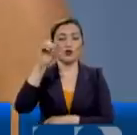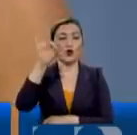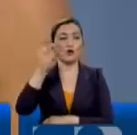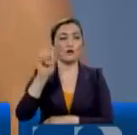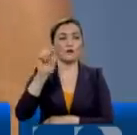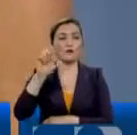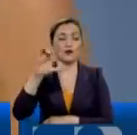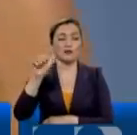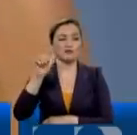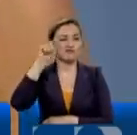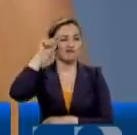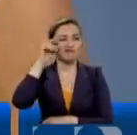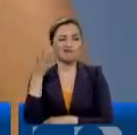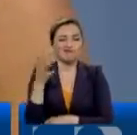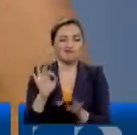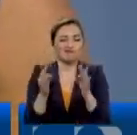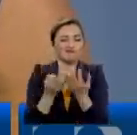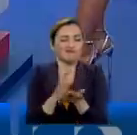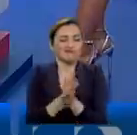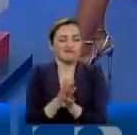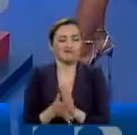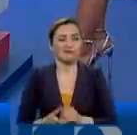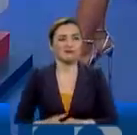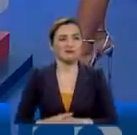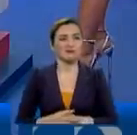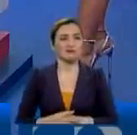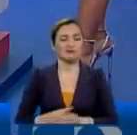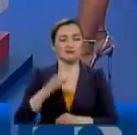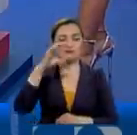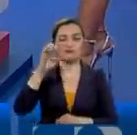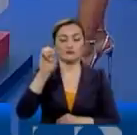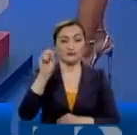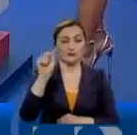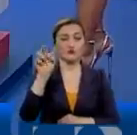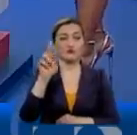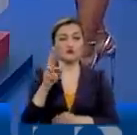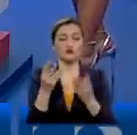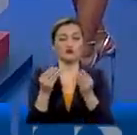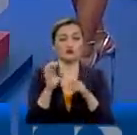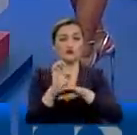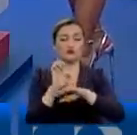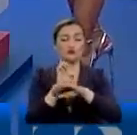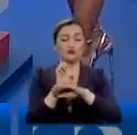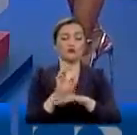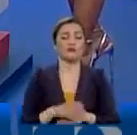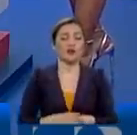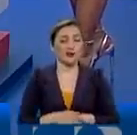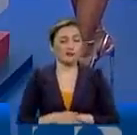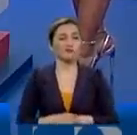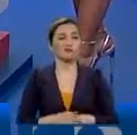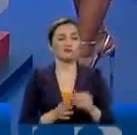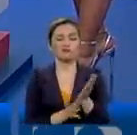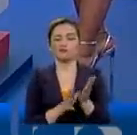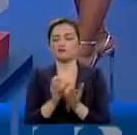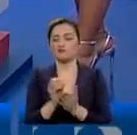pero nada más, o sea, no se acuerda de nadie de su familia. No, César, al igual que muchos ecuatorianos, que muchos hermanos están atravesando